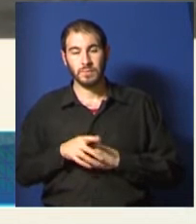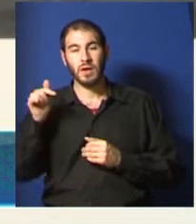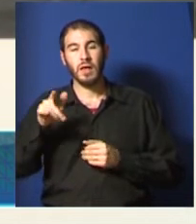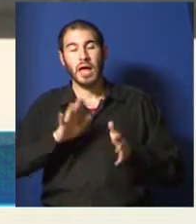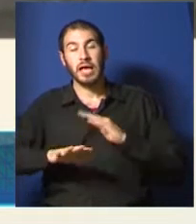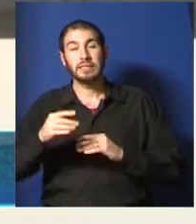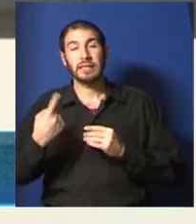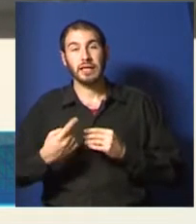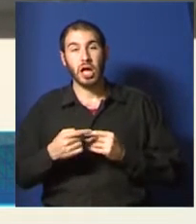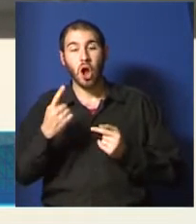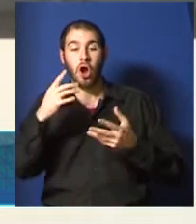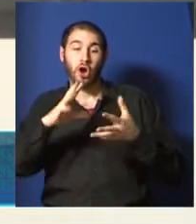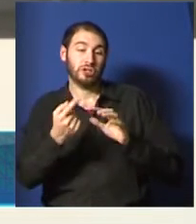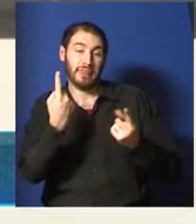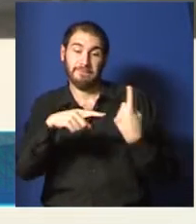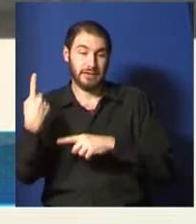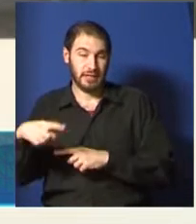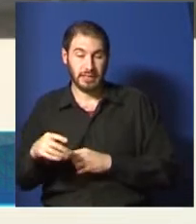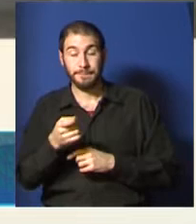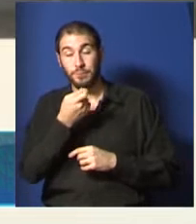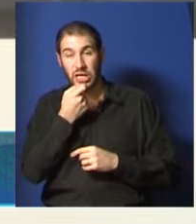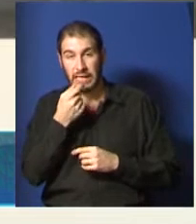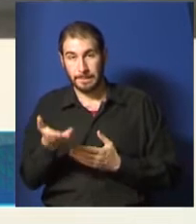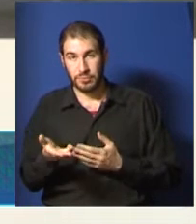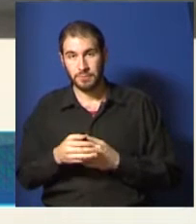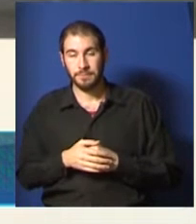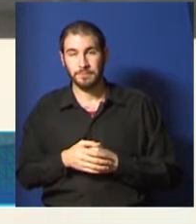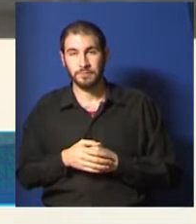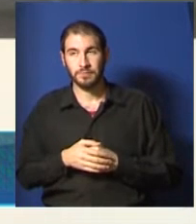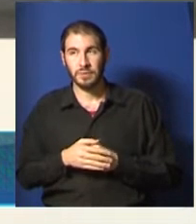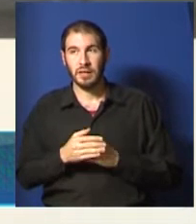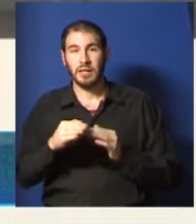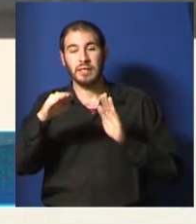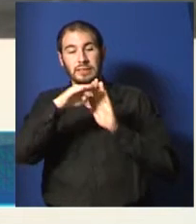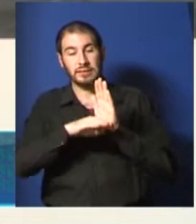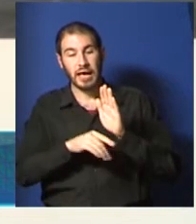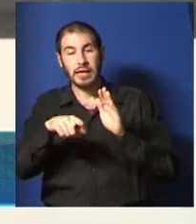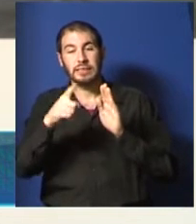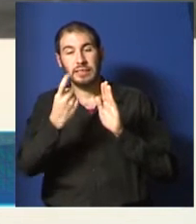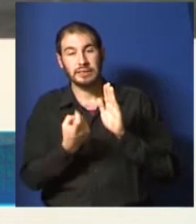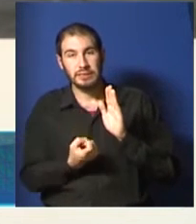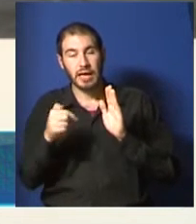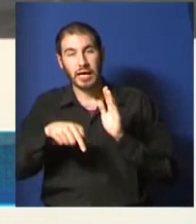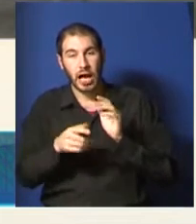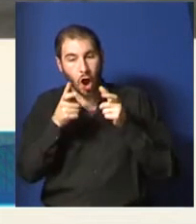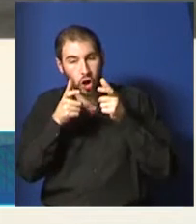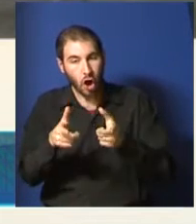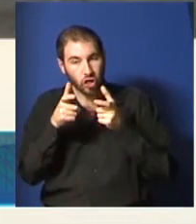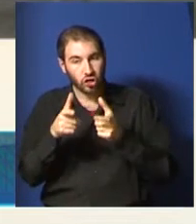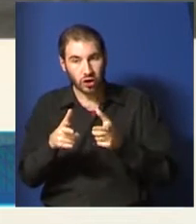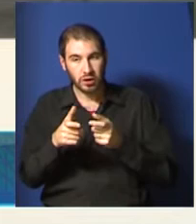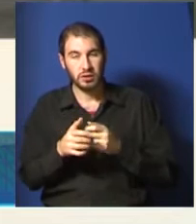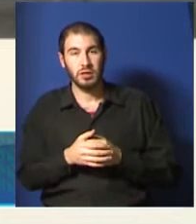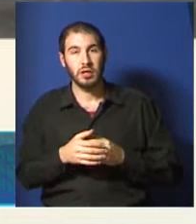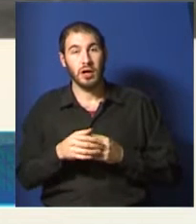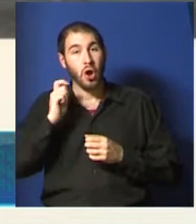atender a diversas situaciones. Una de ellas, por ejemplo, fue establecer la necesidad del control por